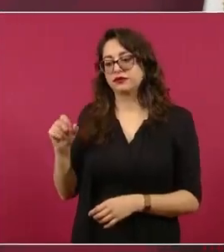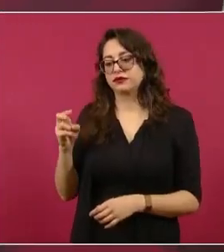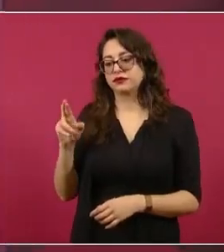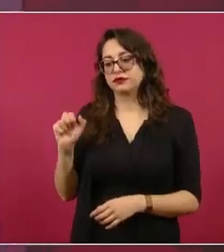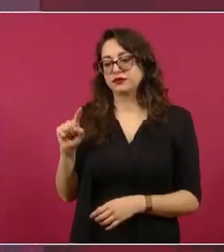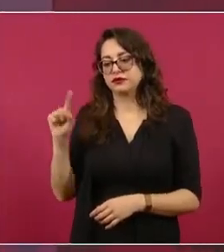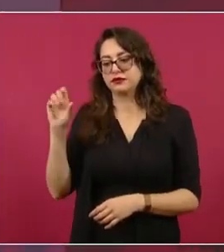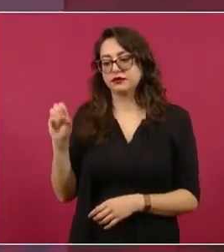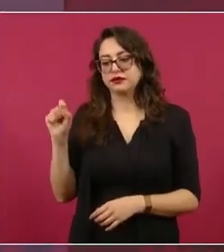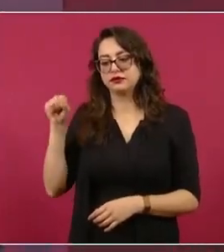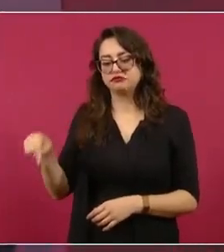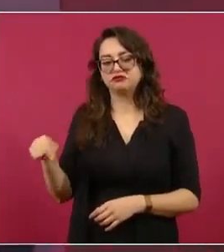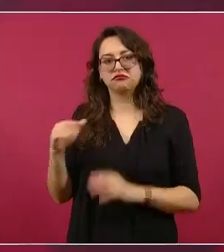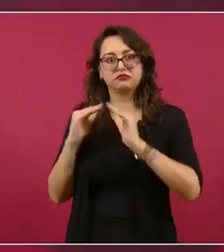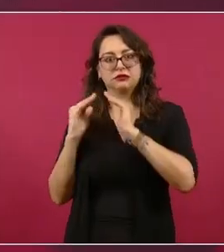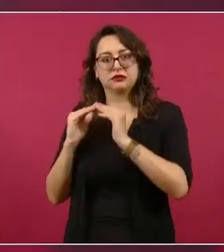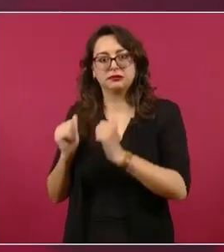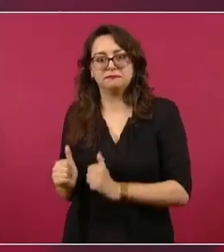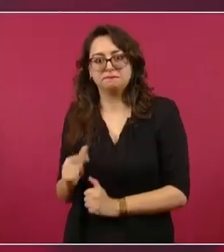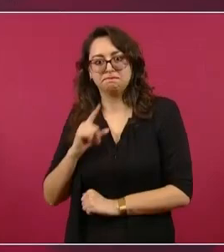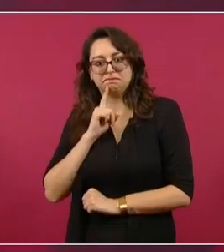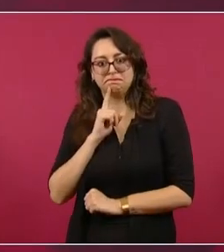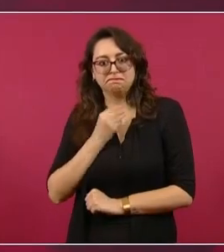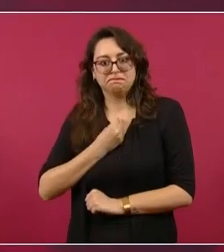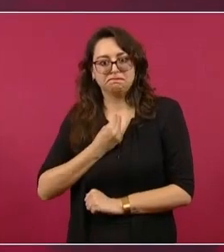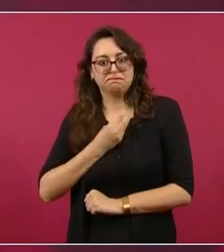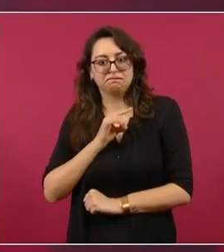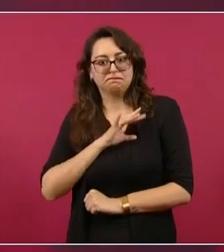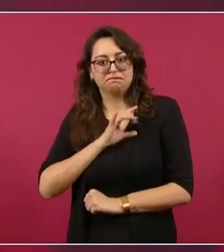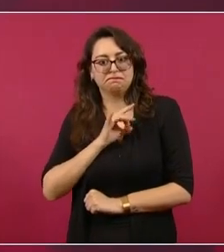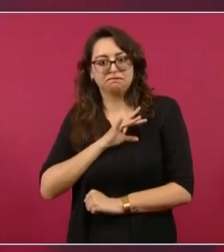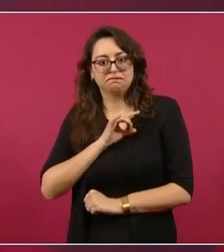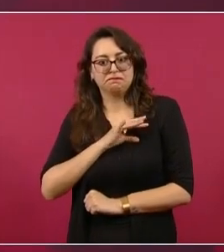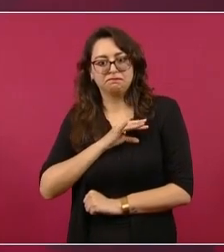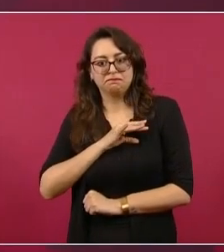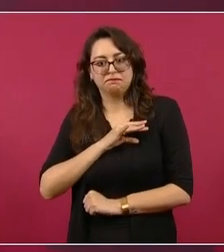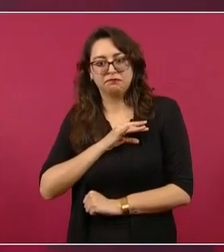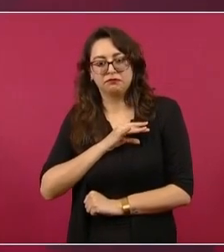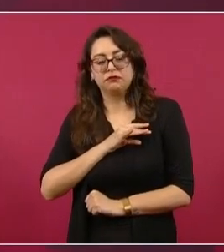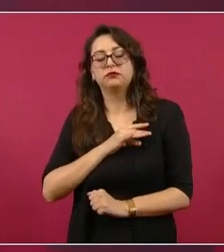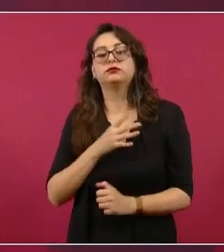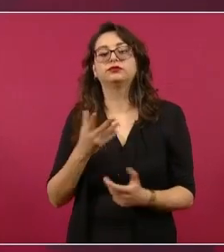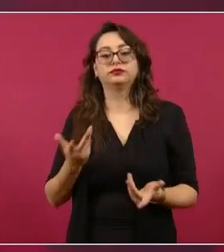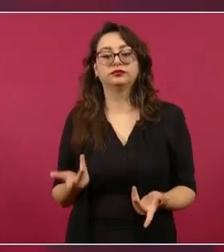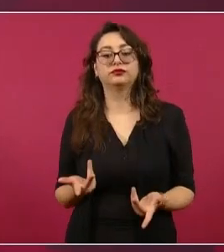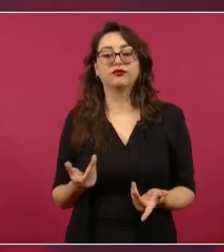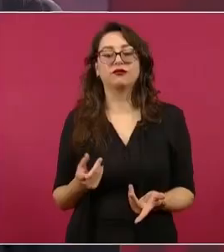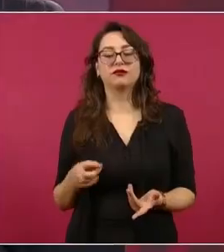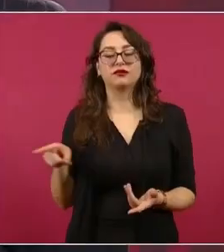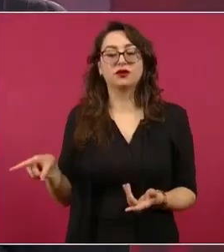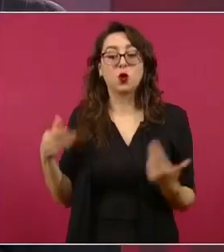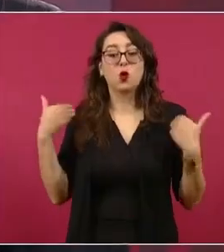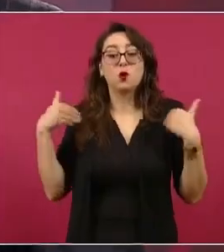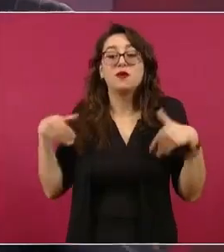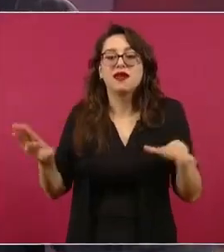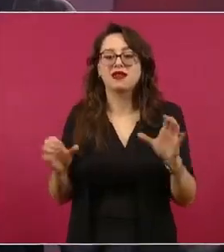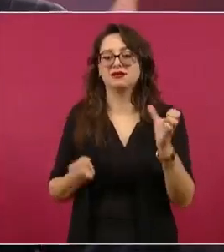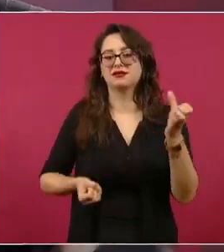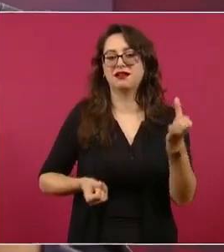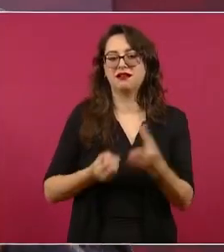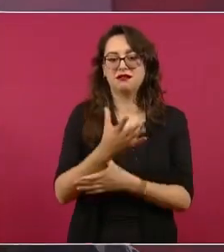dijo antes de su muerte, lo dijo en una entrevista,